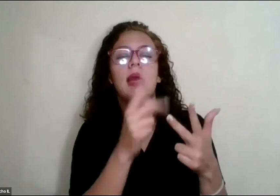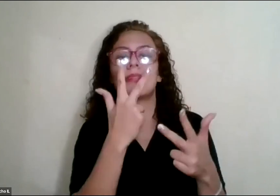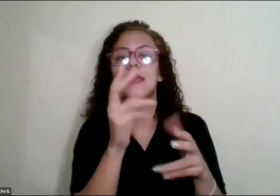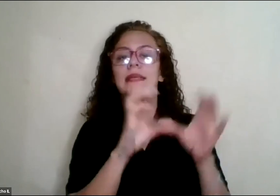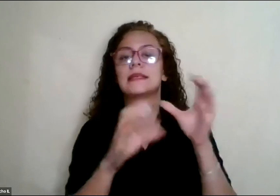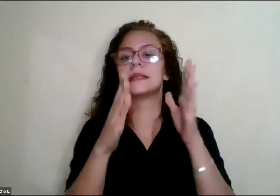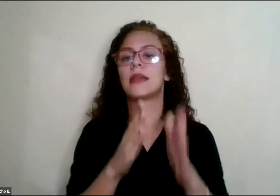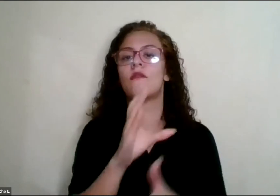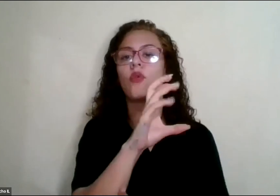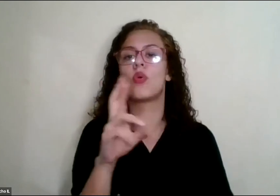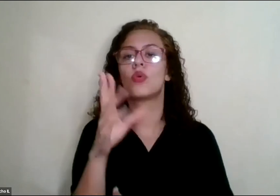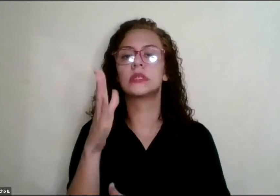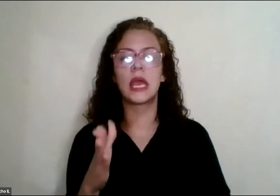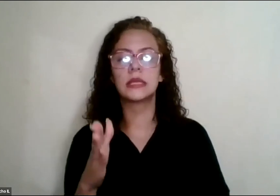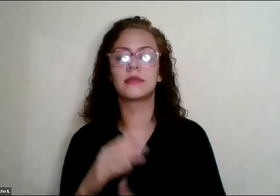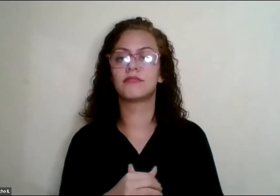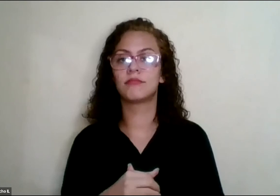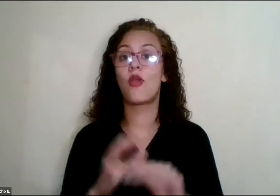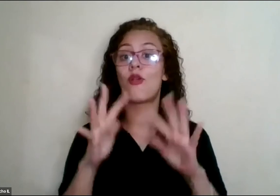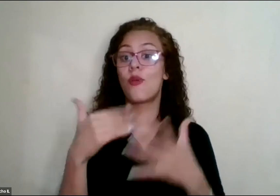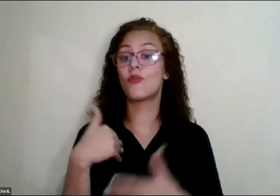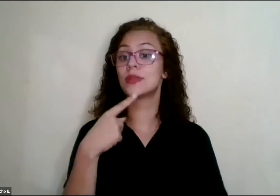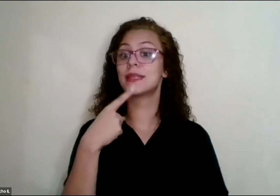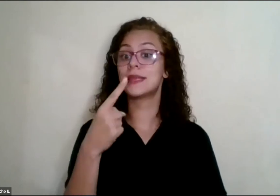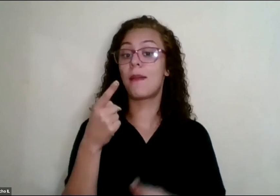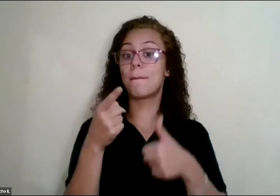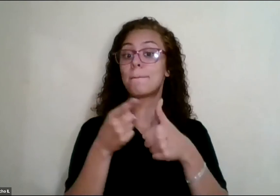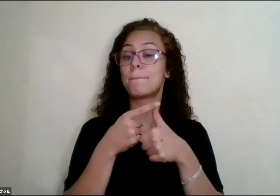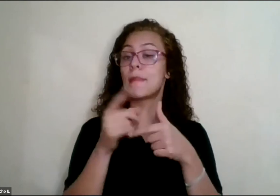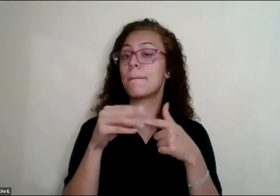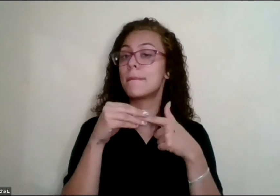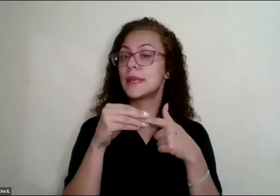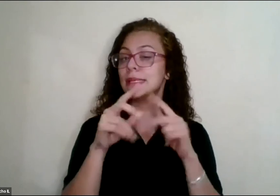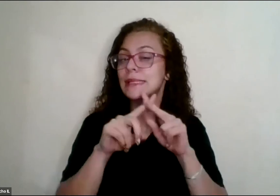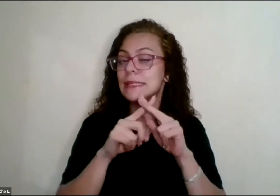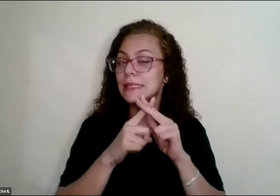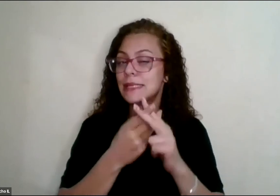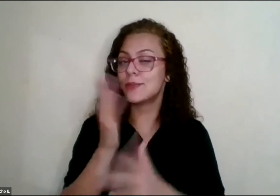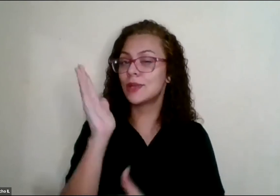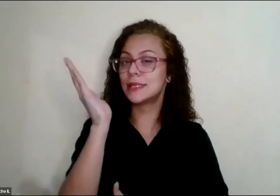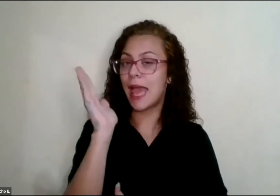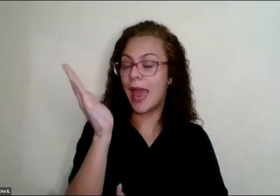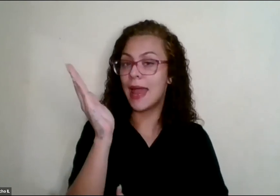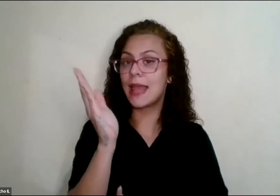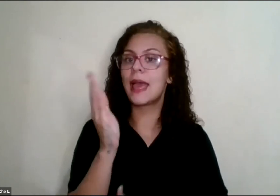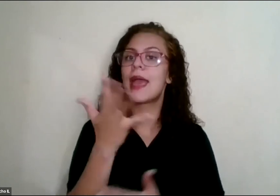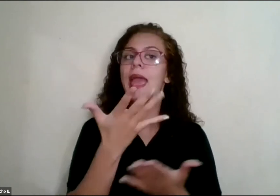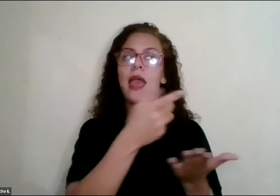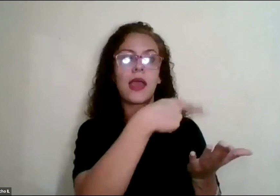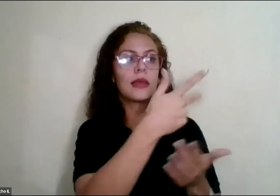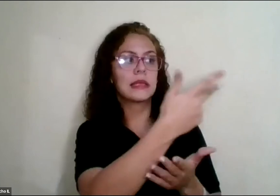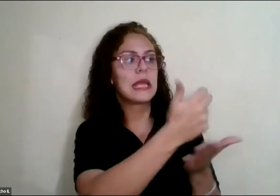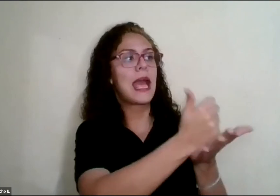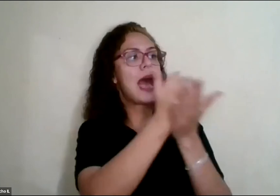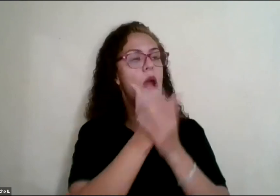científicas costarricenses, como les decía al principio de la charla, ¿verdad?, que nos ayudan a contar